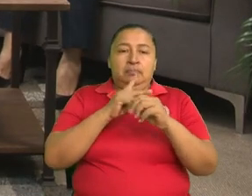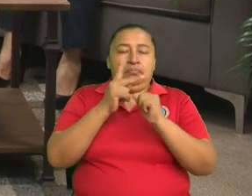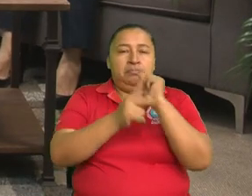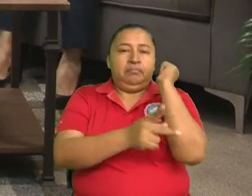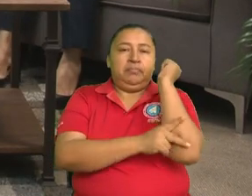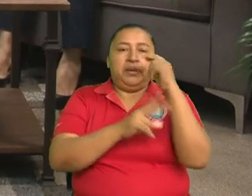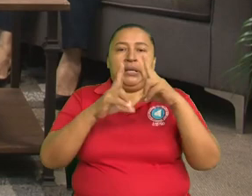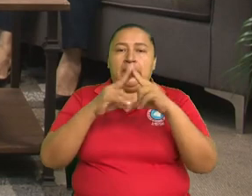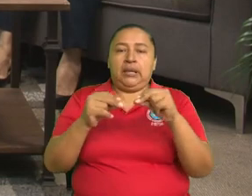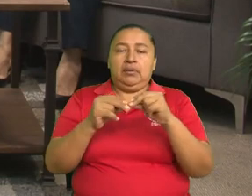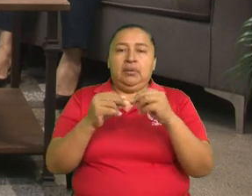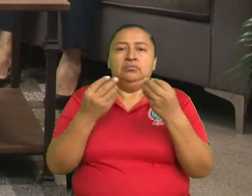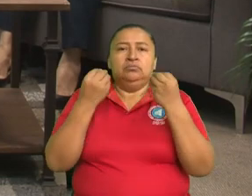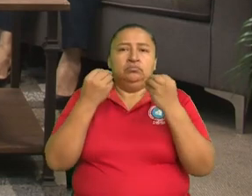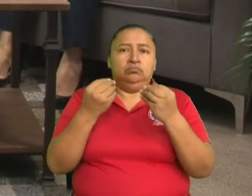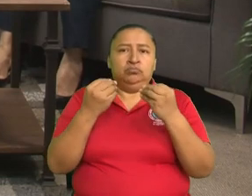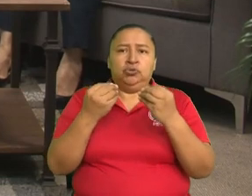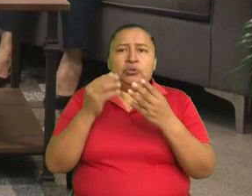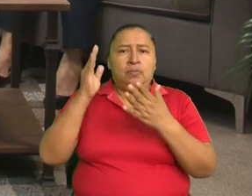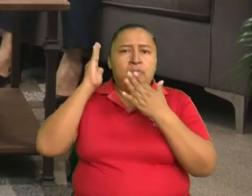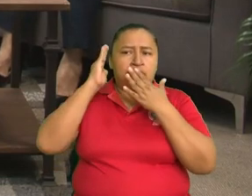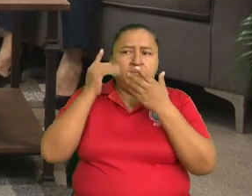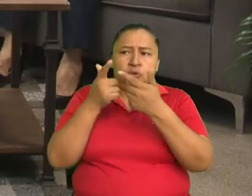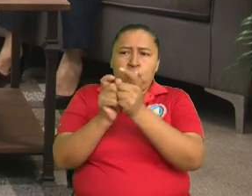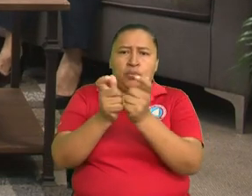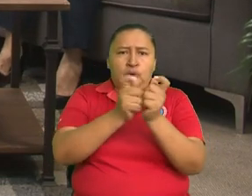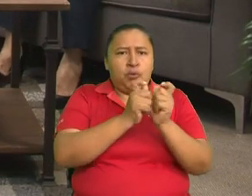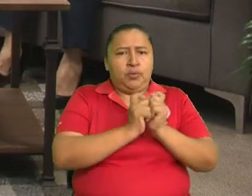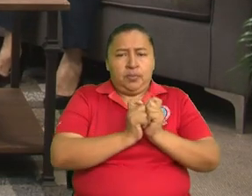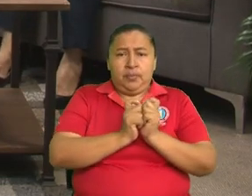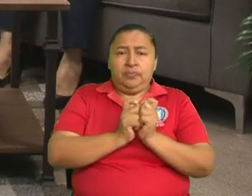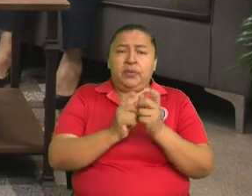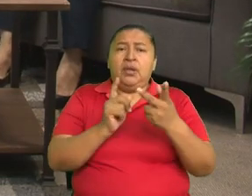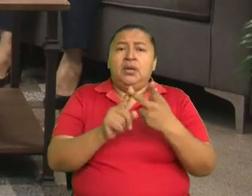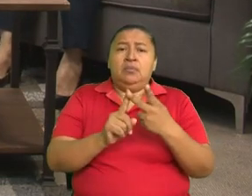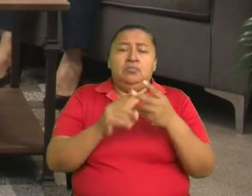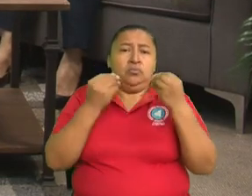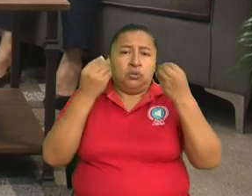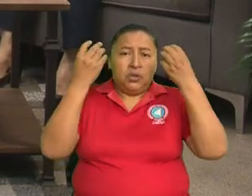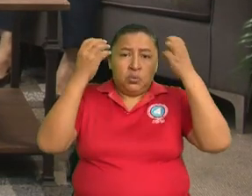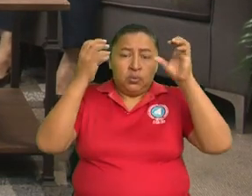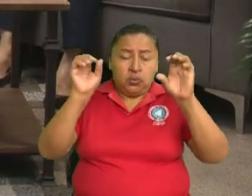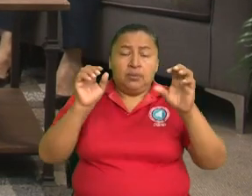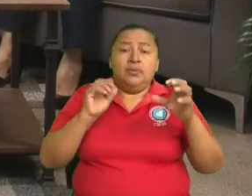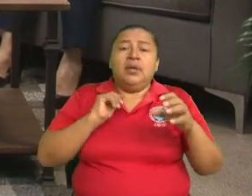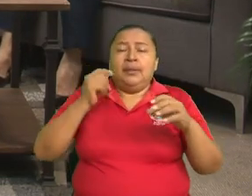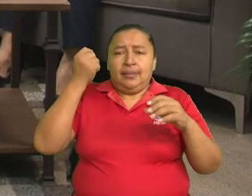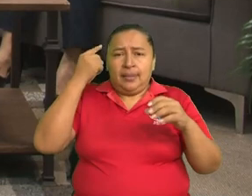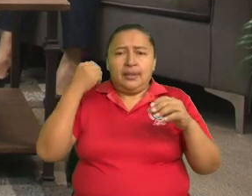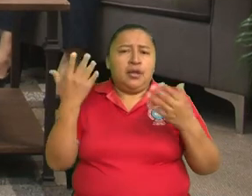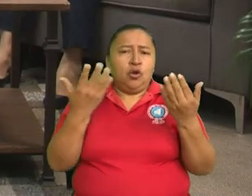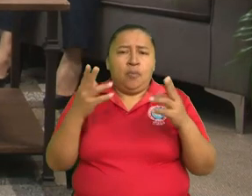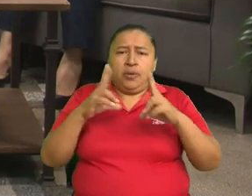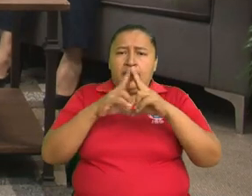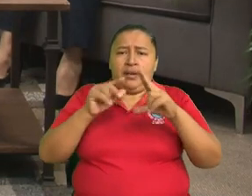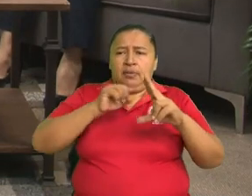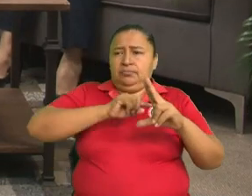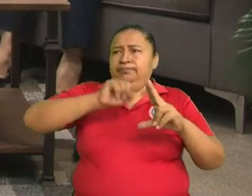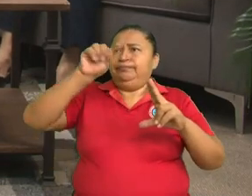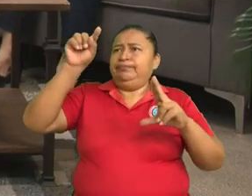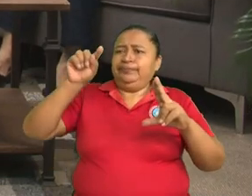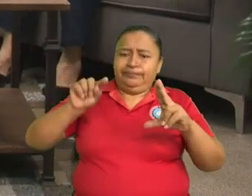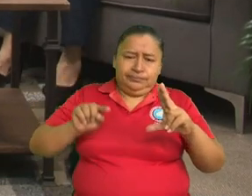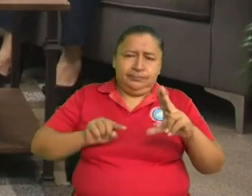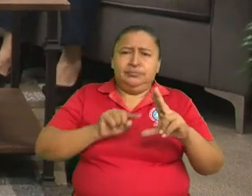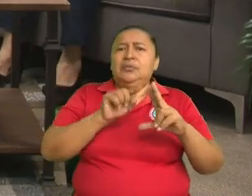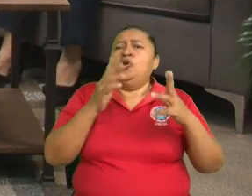y multicultural. A partir de ese entender la cosmovisión de todo nuestro territorio, ¿cómo se ha venido gestando todo